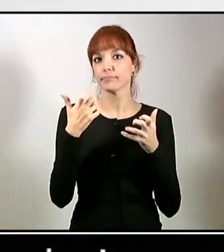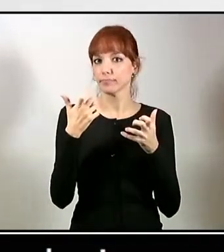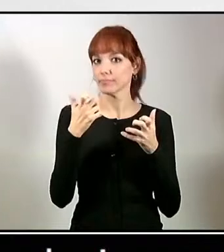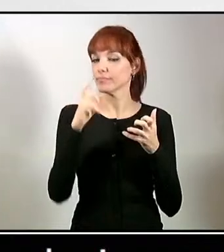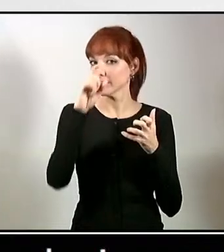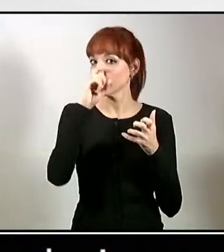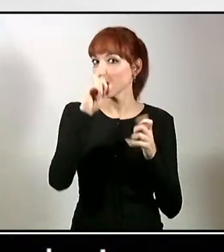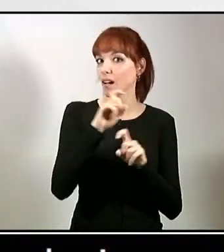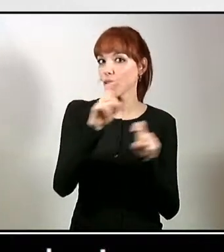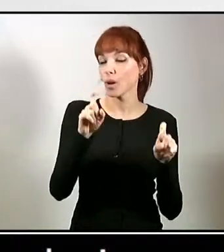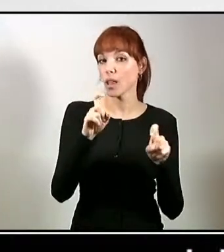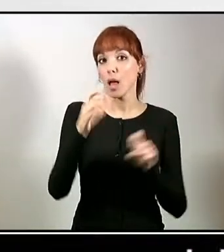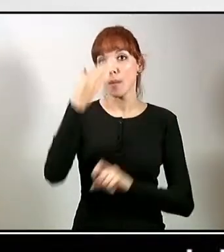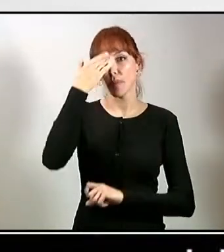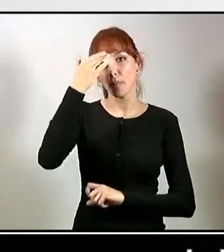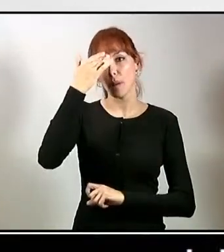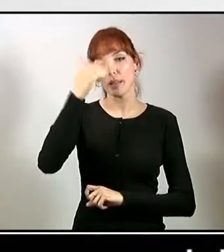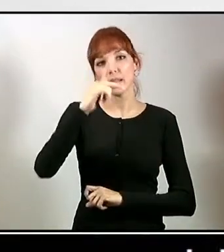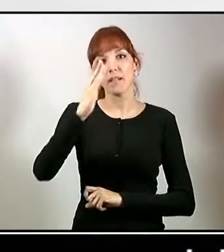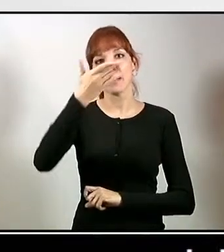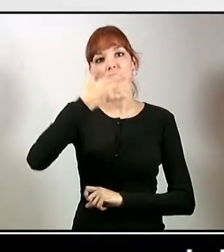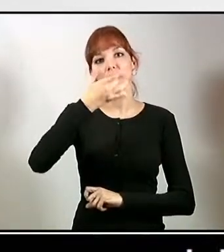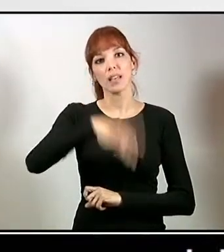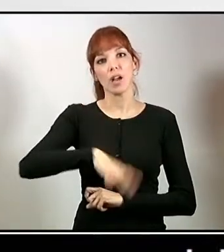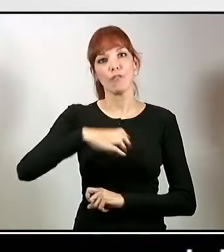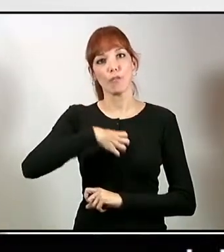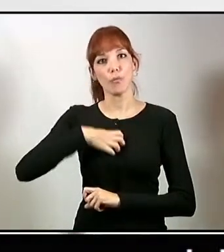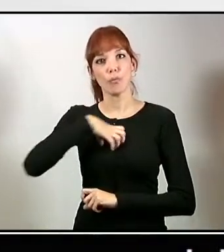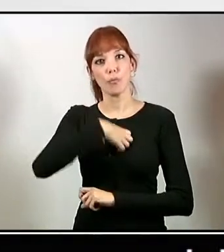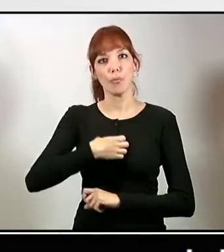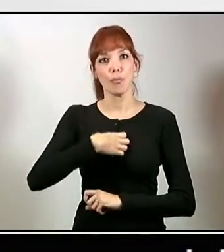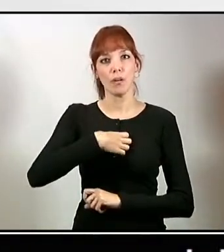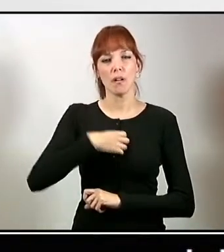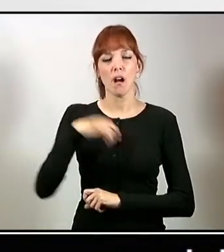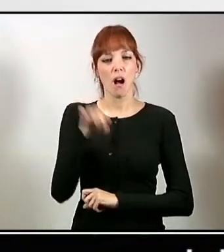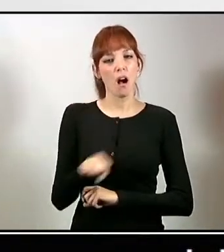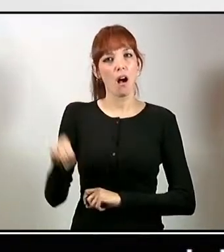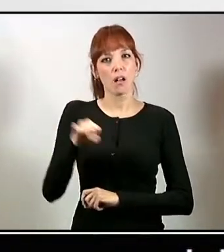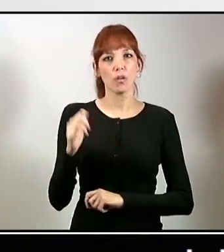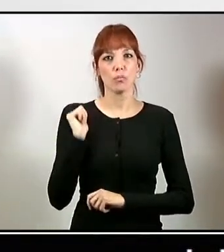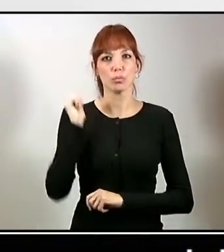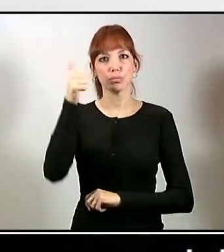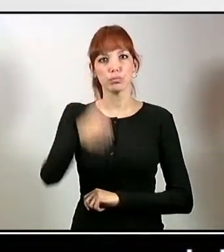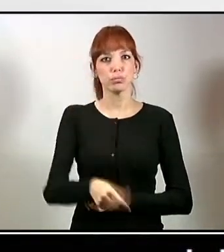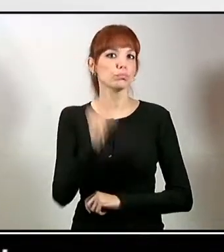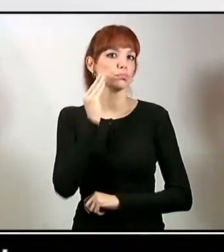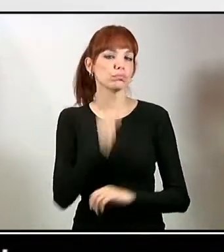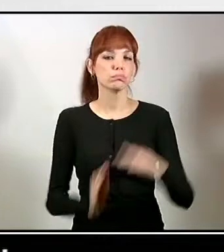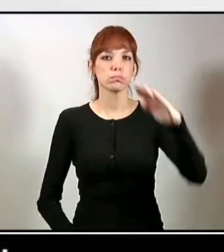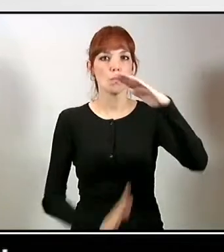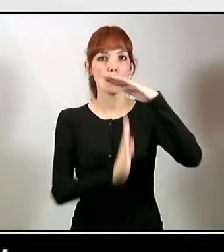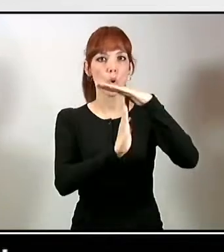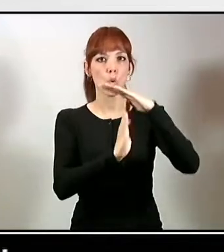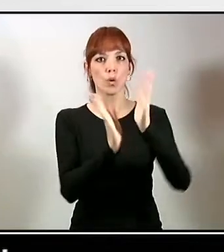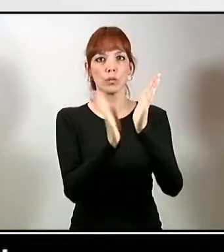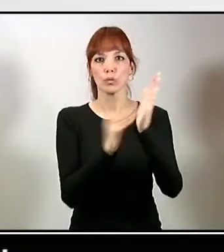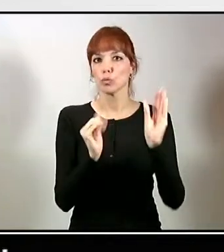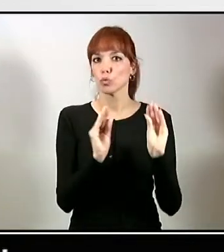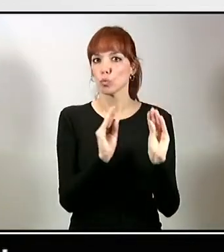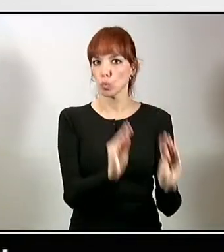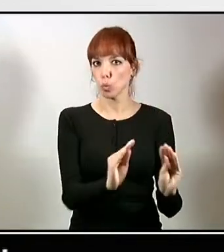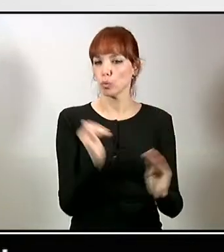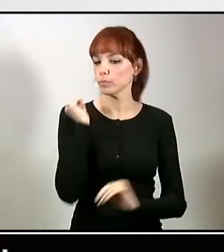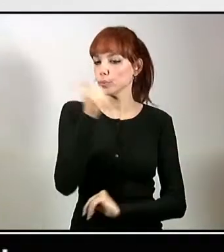principales afectados fueron los trabajadores públicos, a los que durante muchos años se les congelaron sus salarios. Por